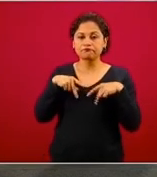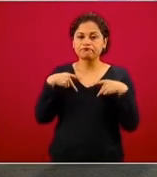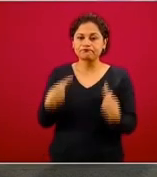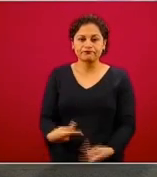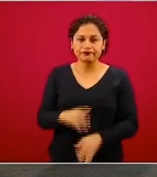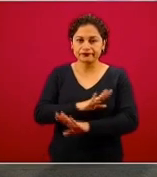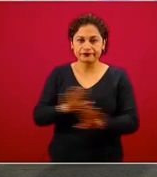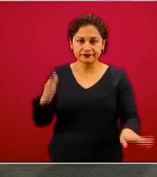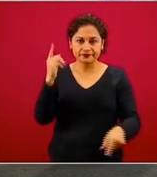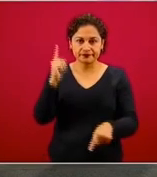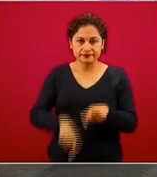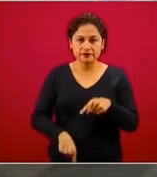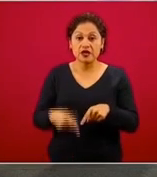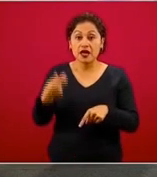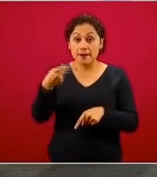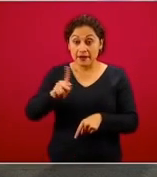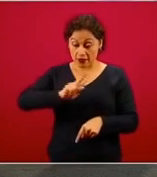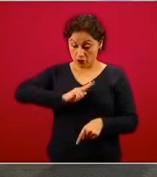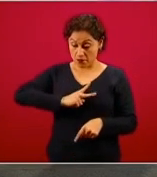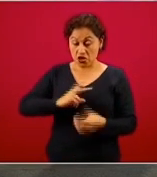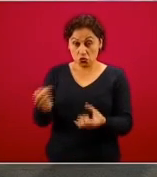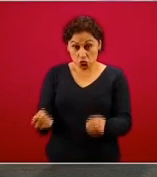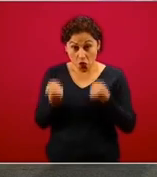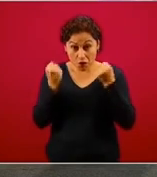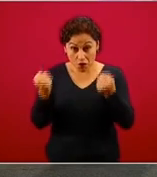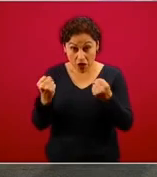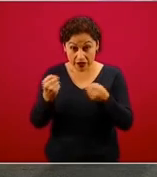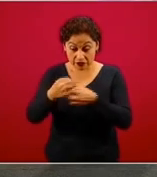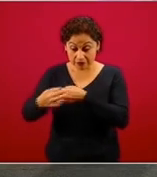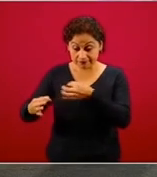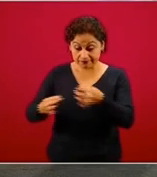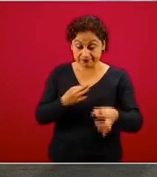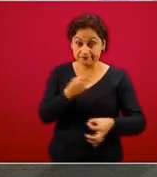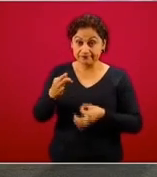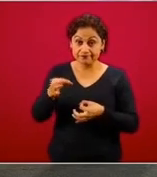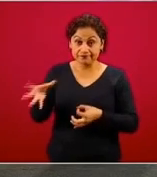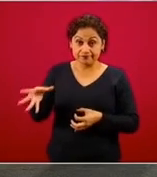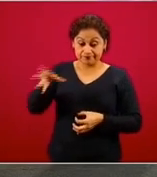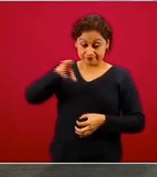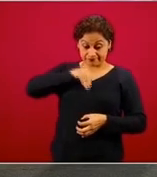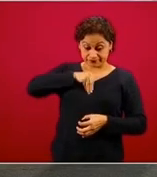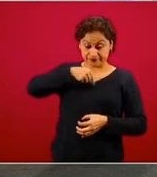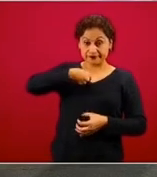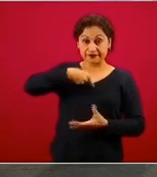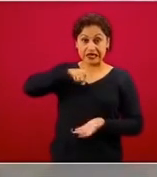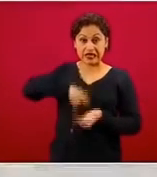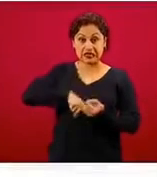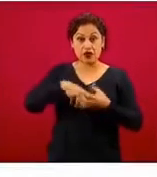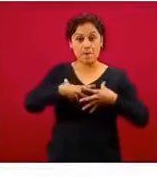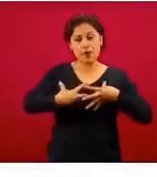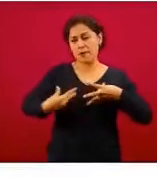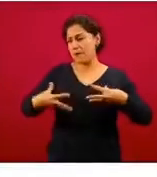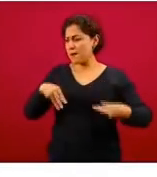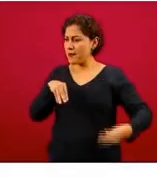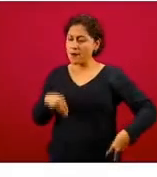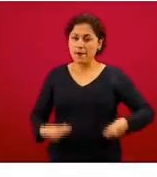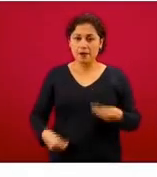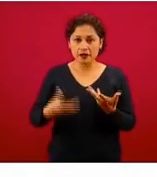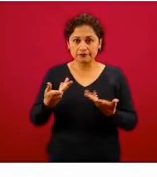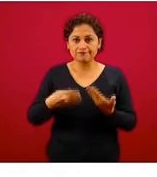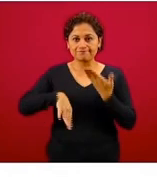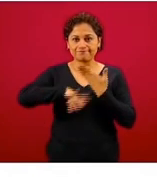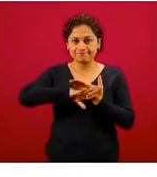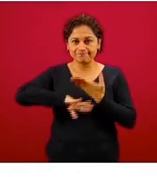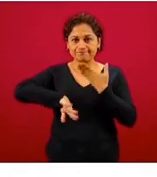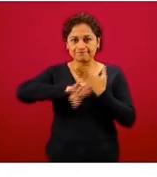como continue ustedes ven its este journey. camino, la siguiente, por favor, Next tiene slide, que please. encontrarse con las Now, posibilidades de ser throughout reguladas. this Y